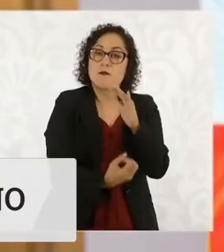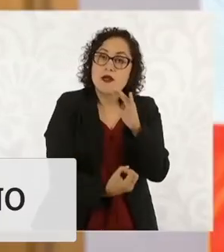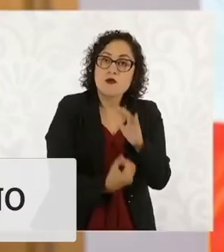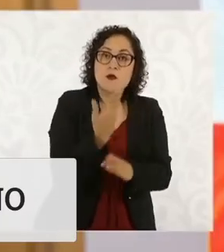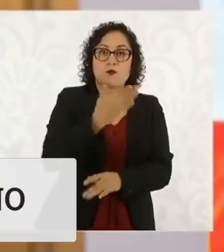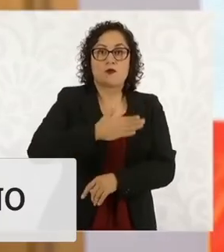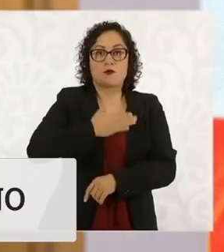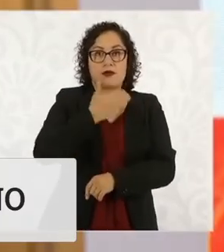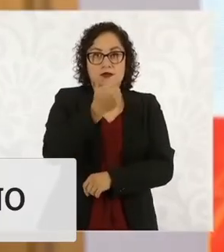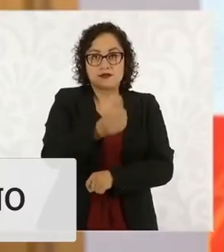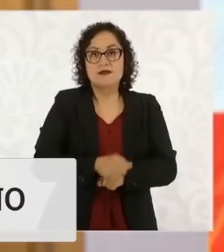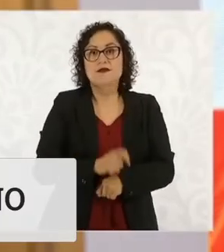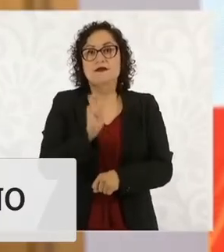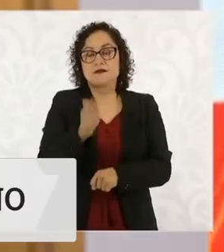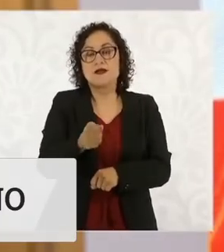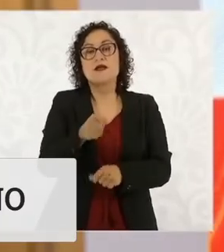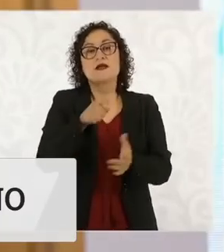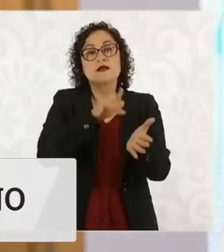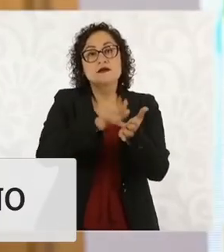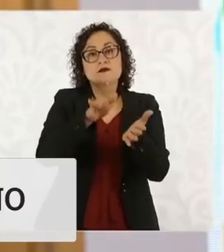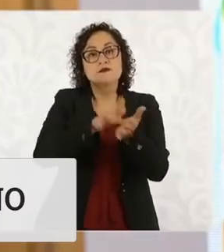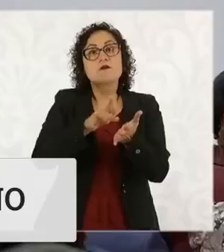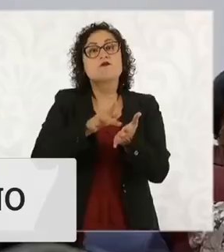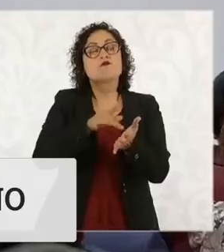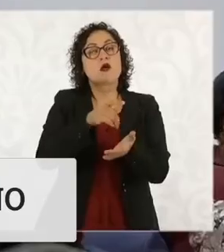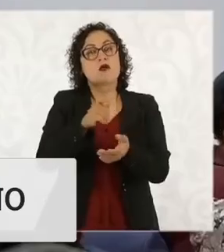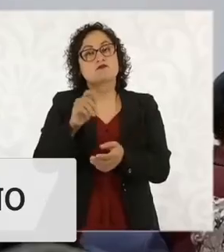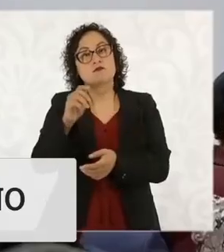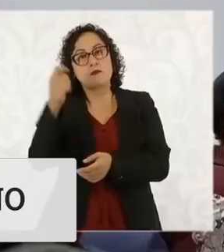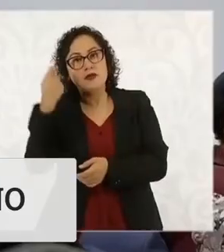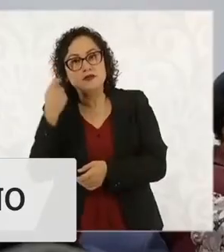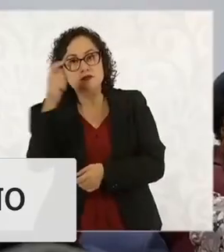nuevos. Pensión Mujeres Bienestar.